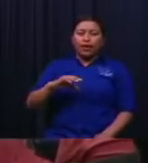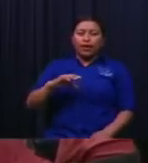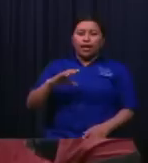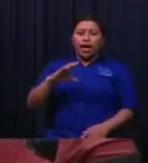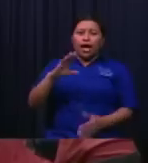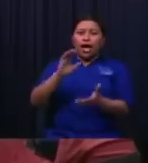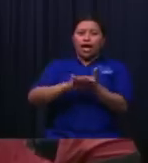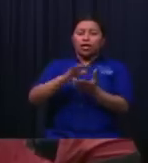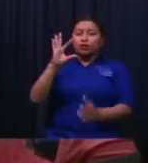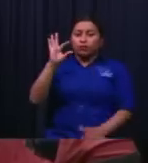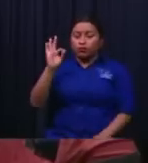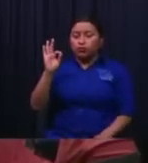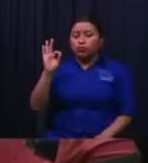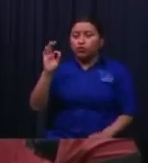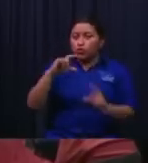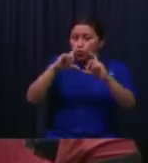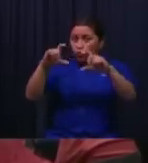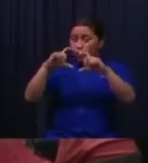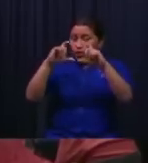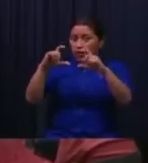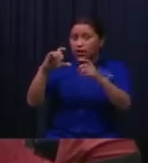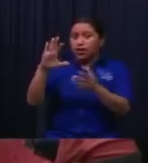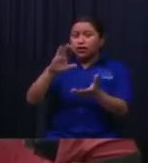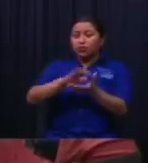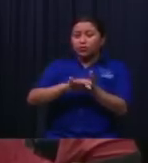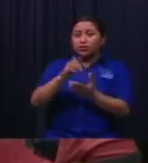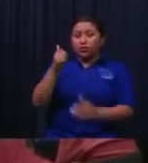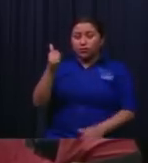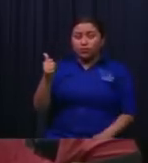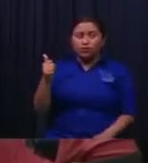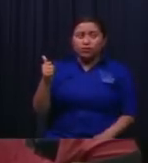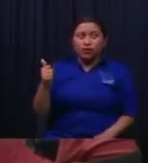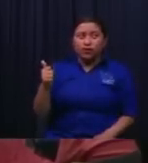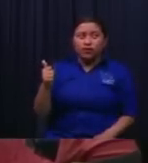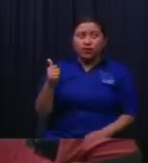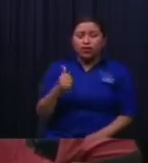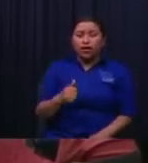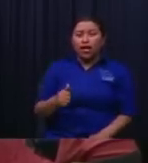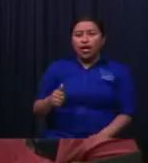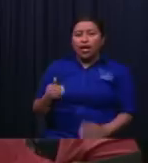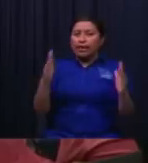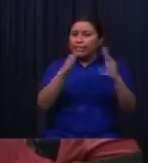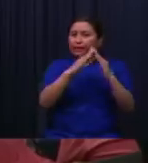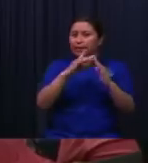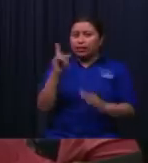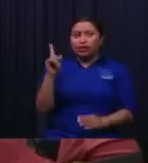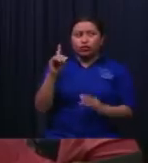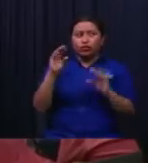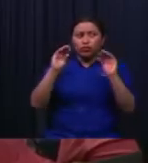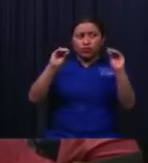Y eso es algo que nos, y posiblemente no nos lo enseñaron en nuestra casa.